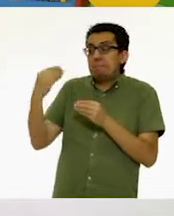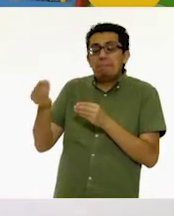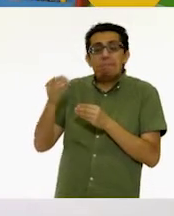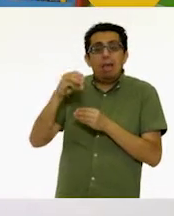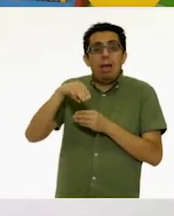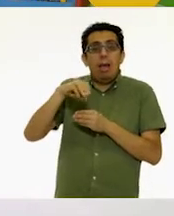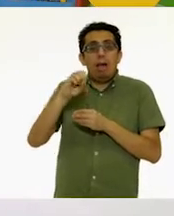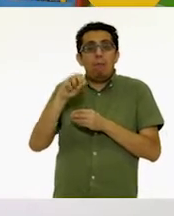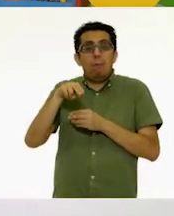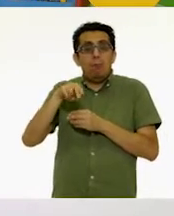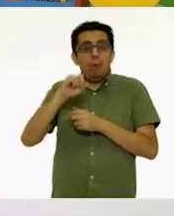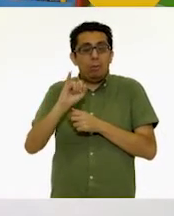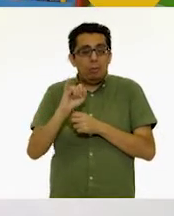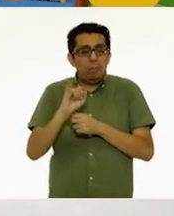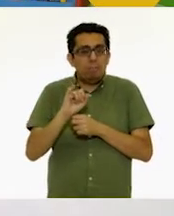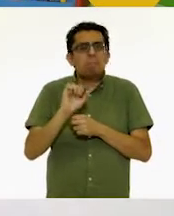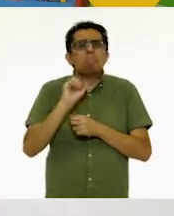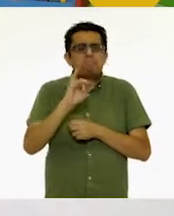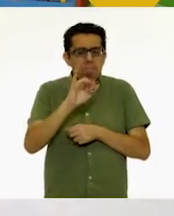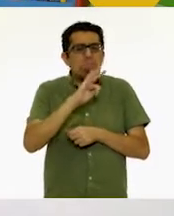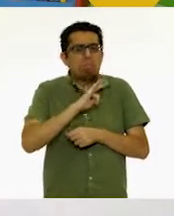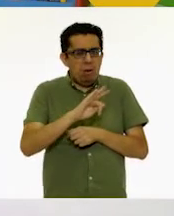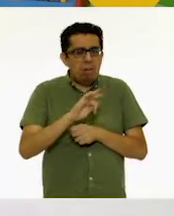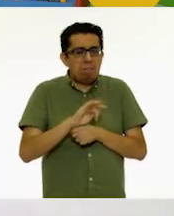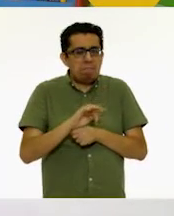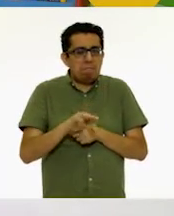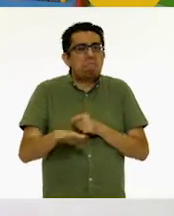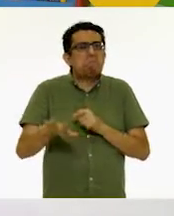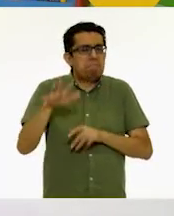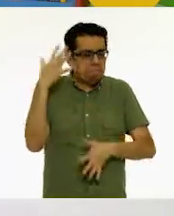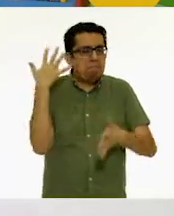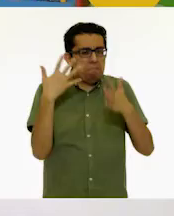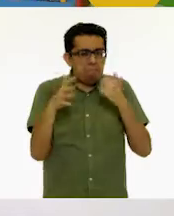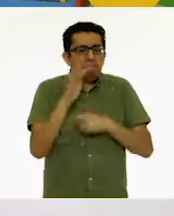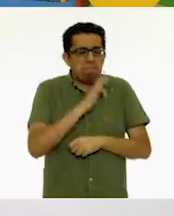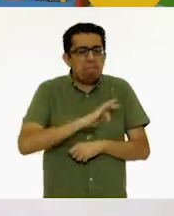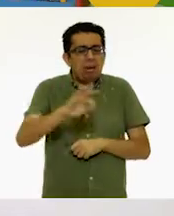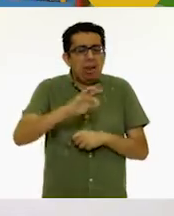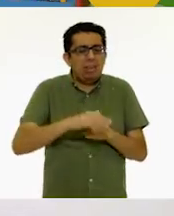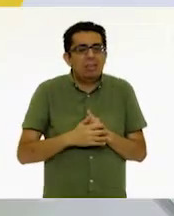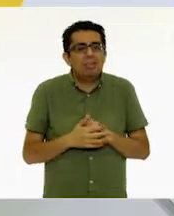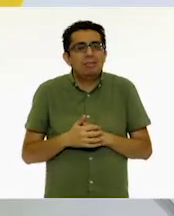Sí se puede. Sí se puede. Los traviesos.